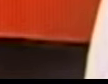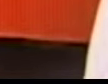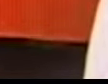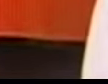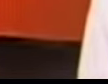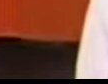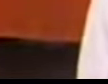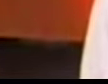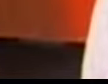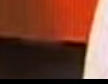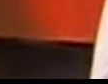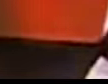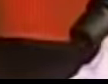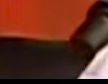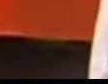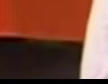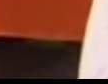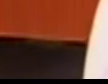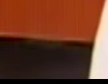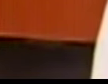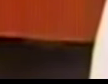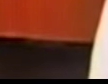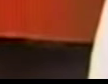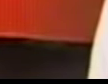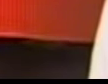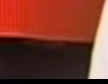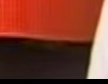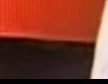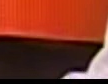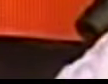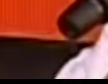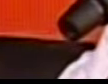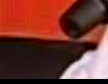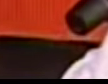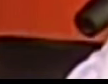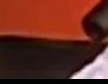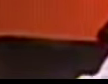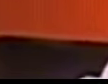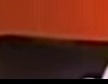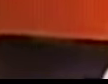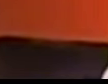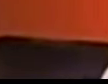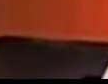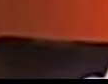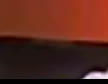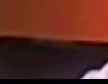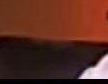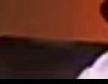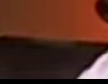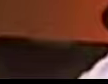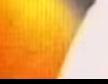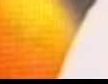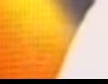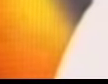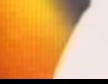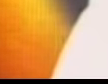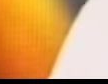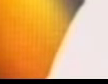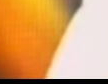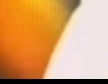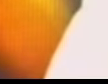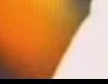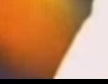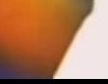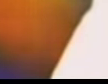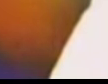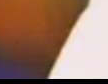jugo de naranjilla, pincho de chontacuros. Y helados después dice no, ¿sí? ¿Qué tal los chontacuros? A mí no me dieron helado, ¿eh? Me deben